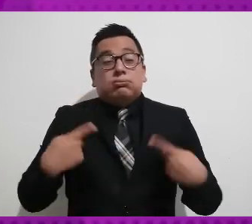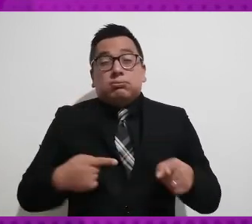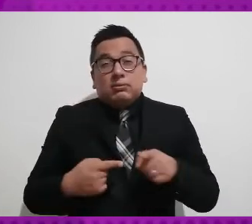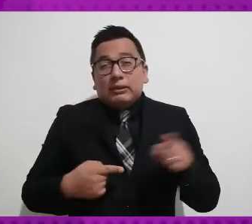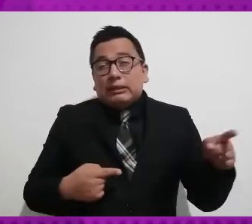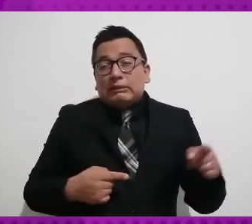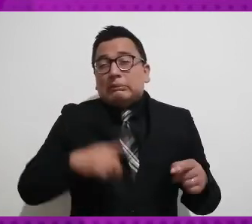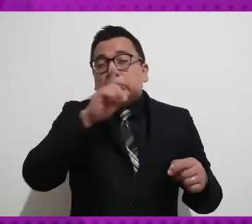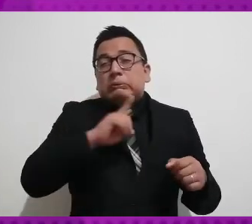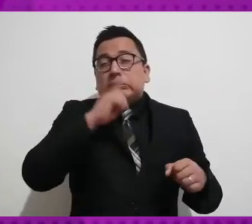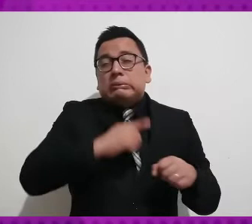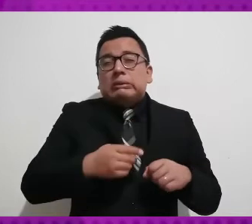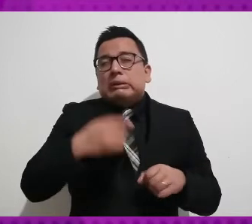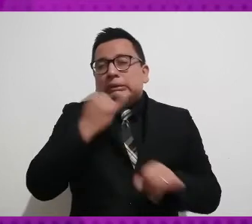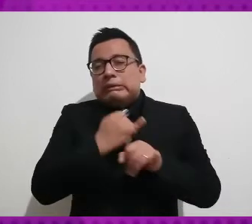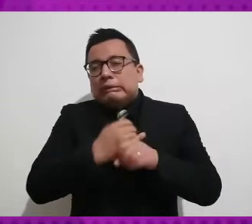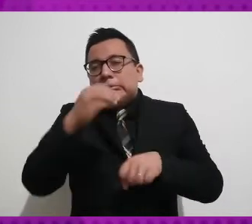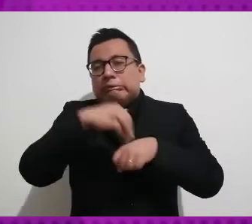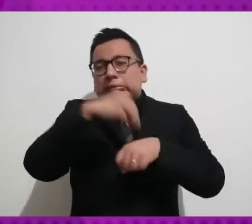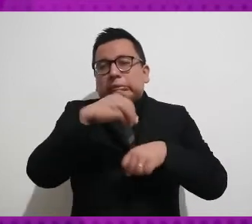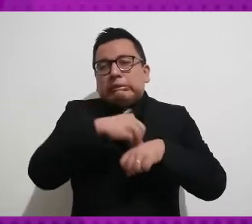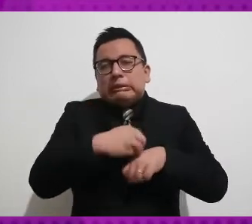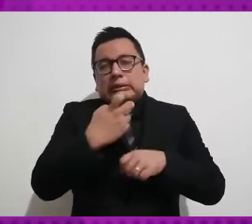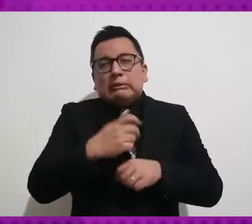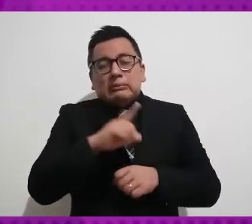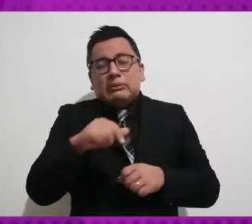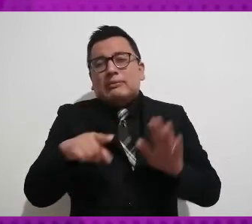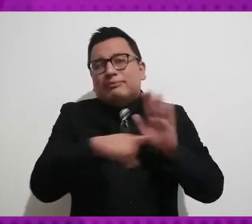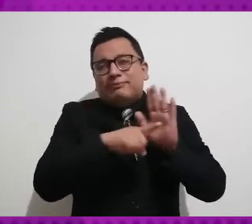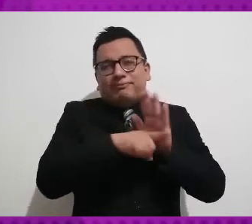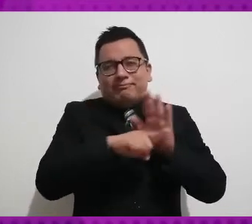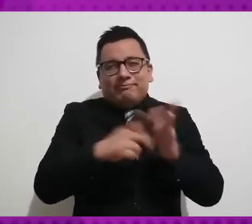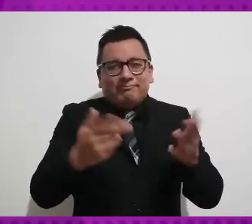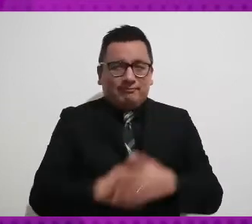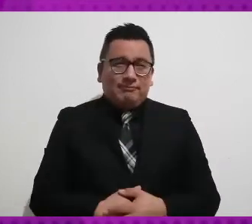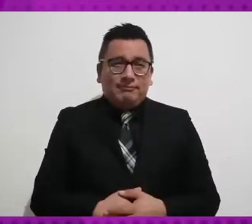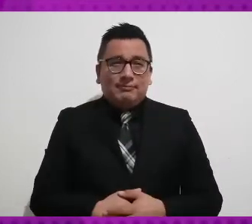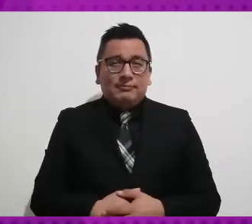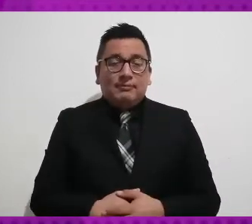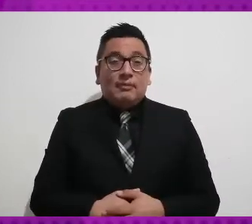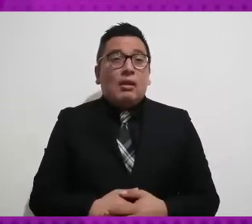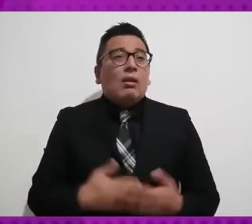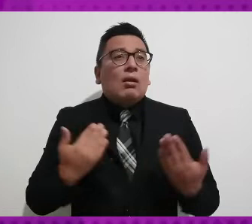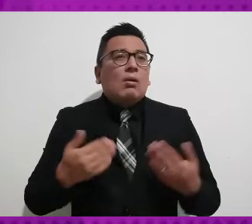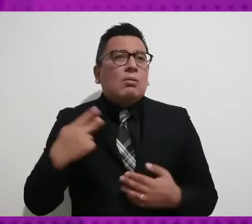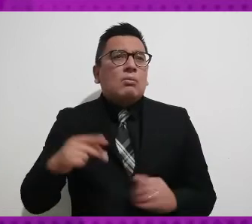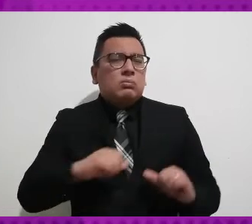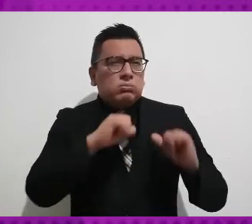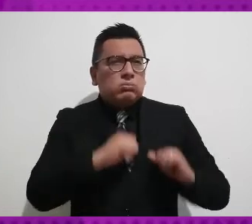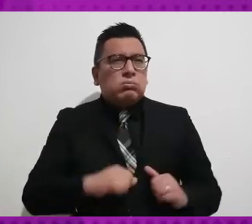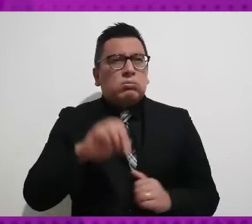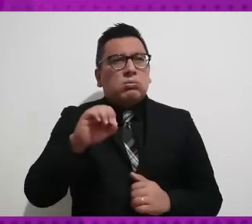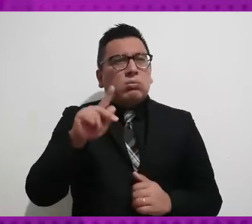el tema electoral. Te comentaba que a mí me parecía que pues el papel de los órganos electorales